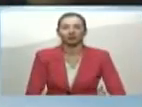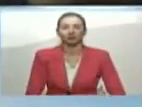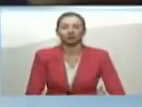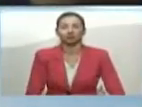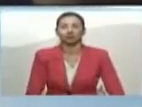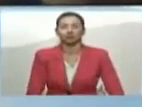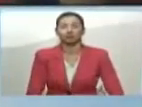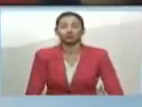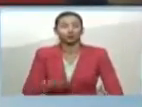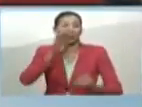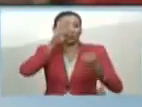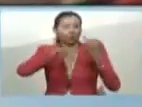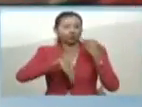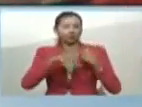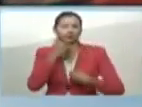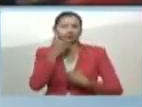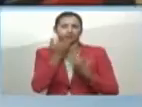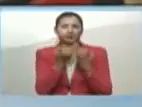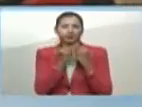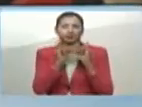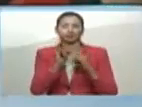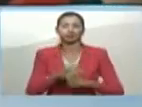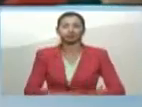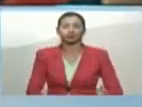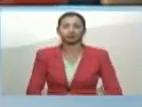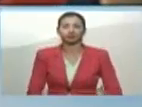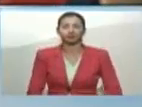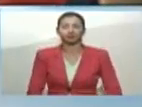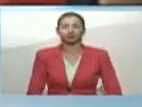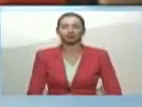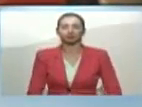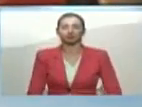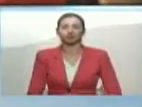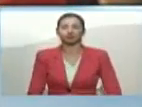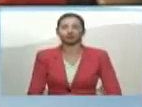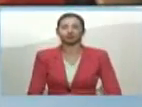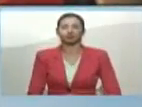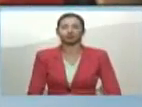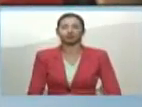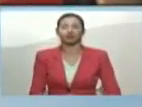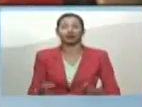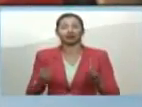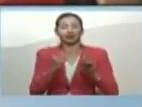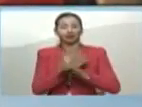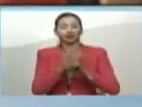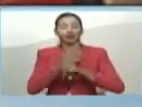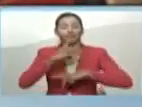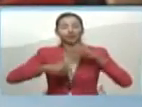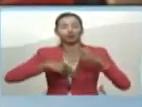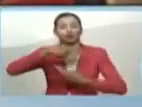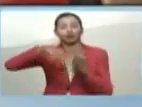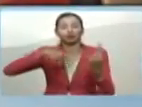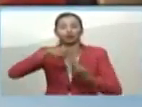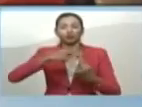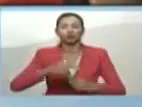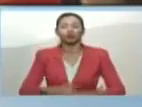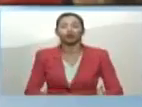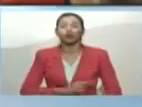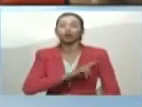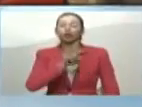Bien, para culminar, en los aspectos para rectificar en el proceso revolucionario, señor presidente,